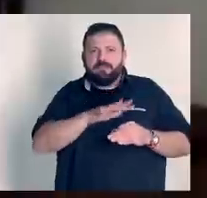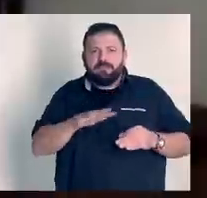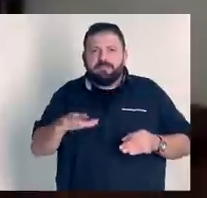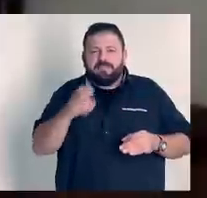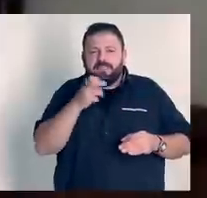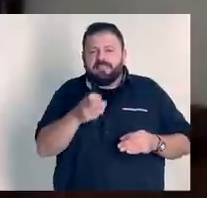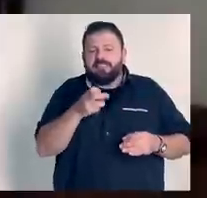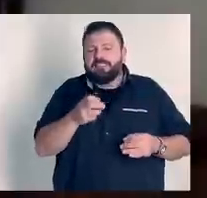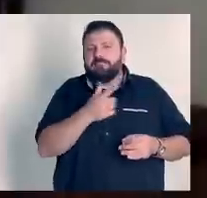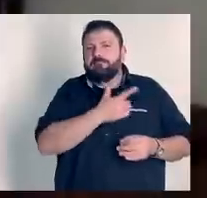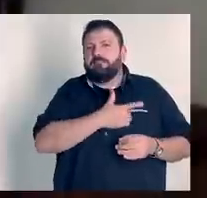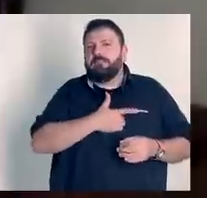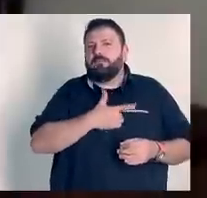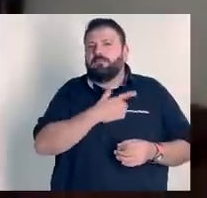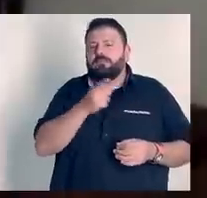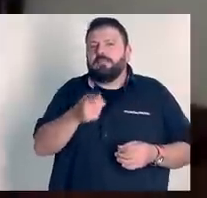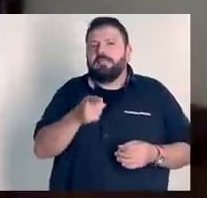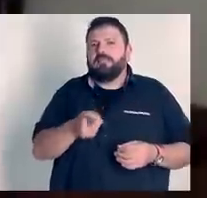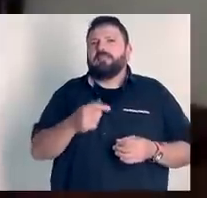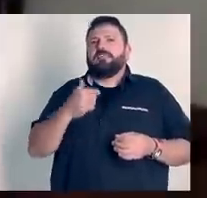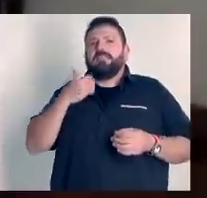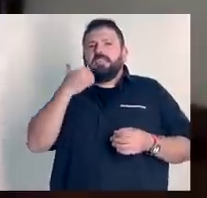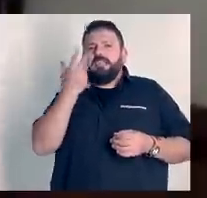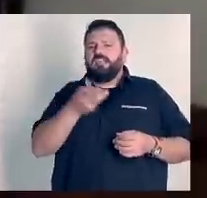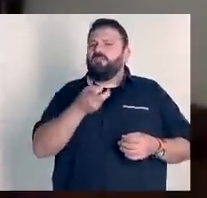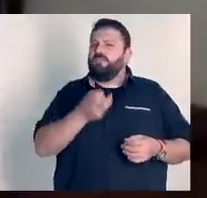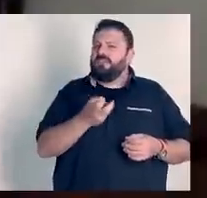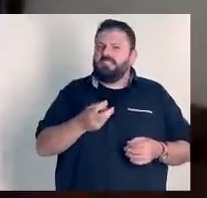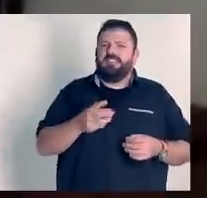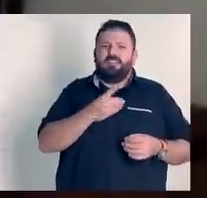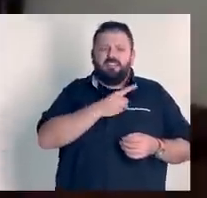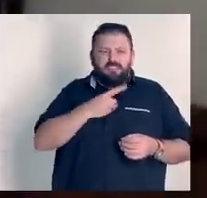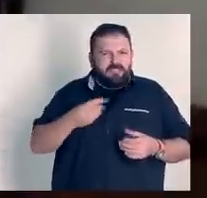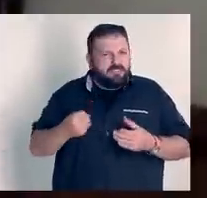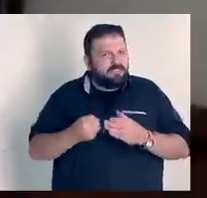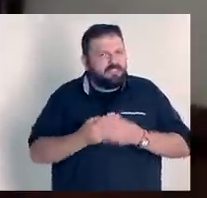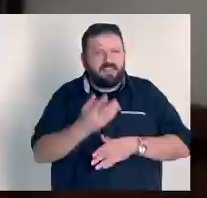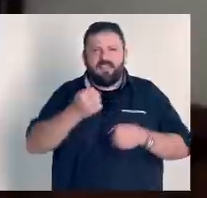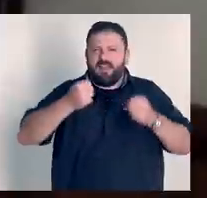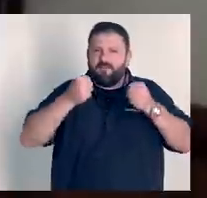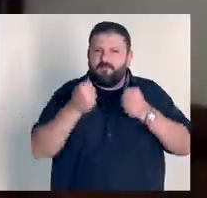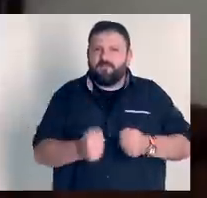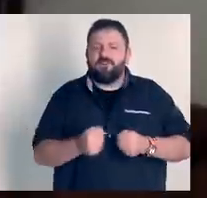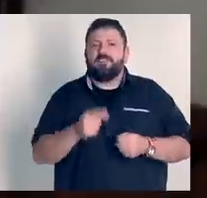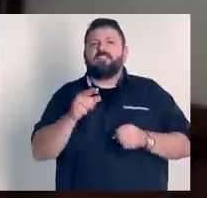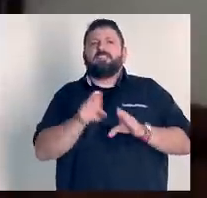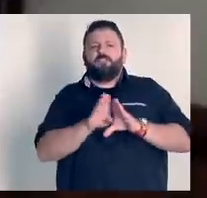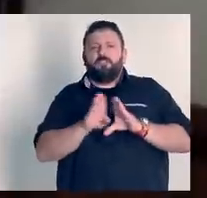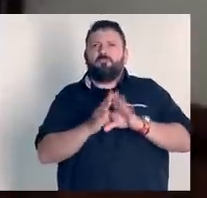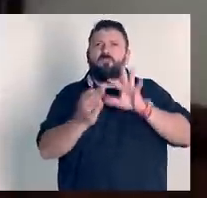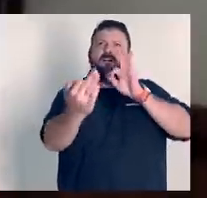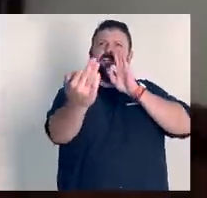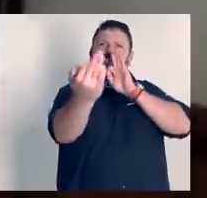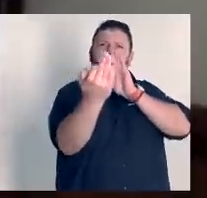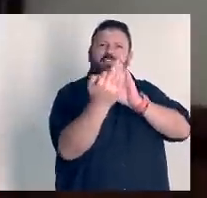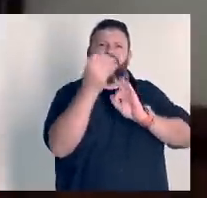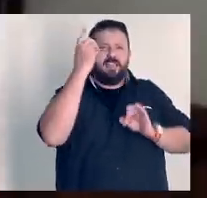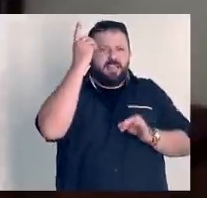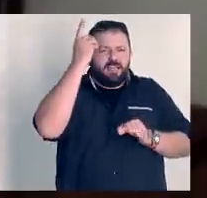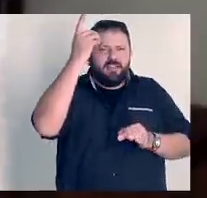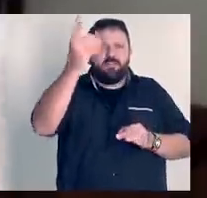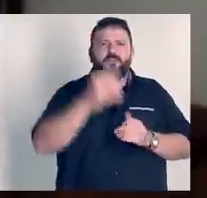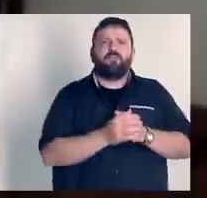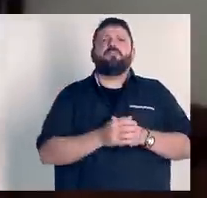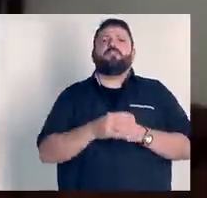que salir, es de donde saqué la energía, la bravura, el acercamiento a Dios, la consistencia,